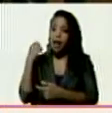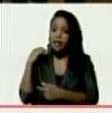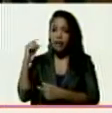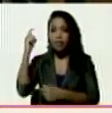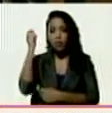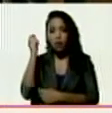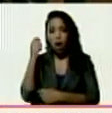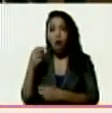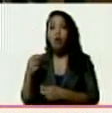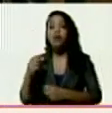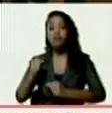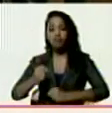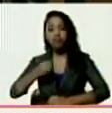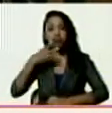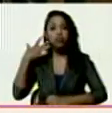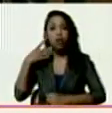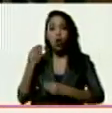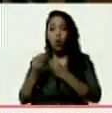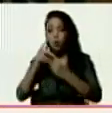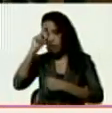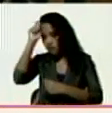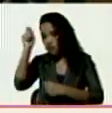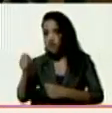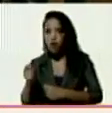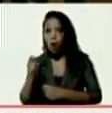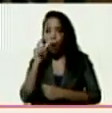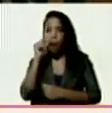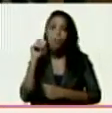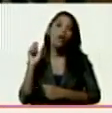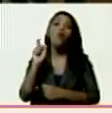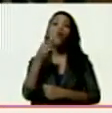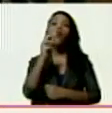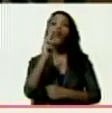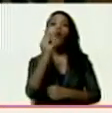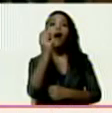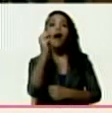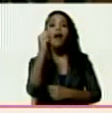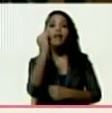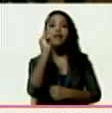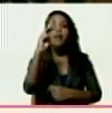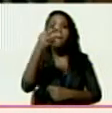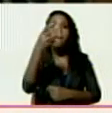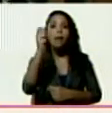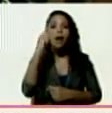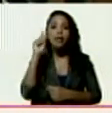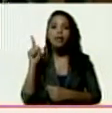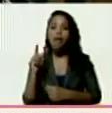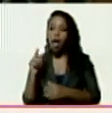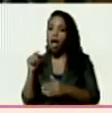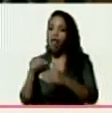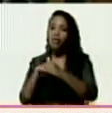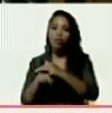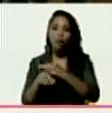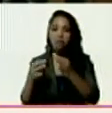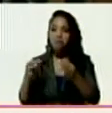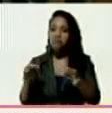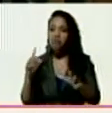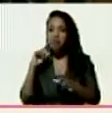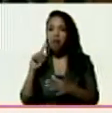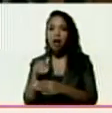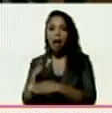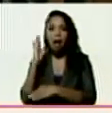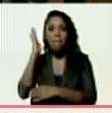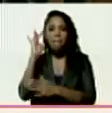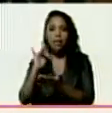que darle reconocimiento, como Juan Pablo Vanipa, que sobre él pesa una orden de captura, entró normalmente al Palacio. A nosotros, los